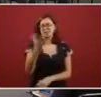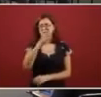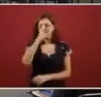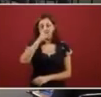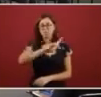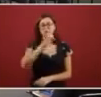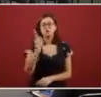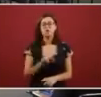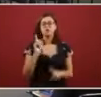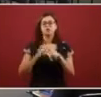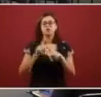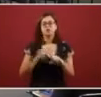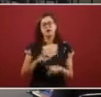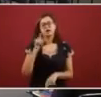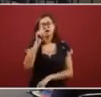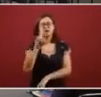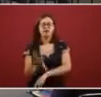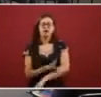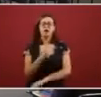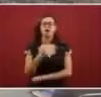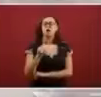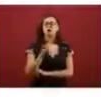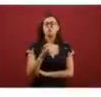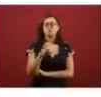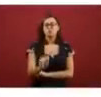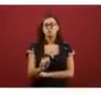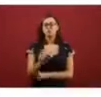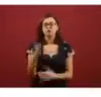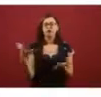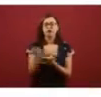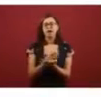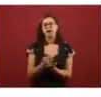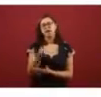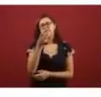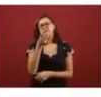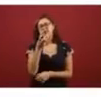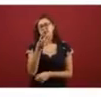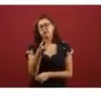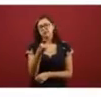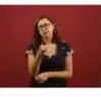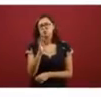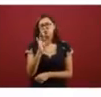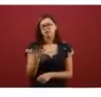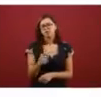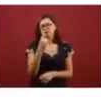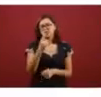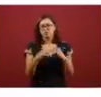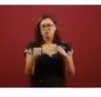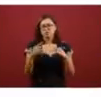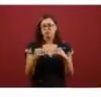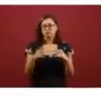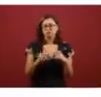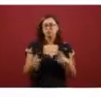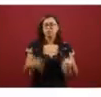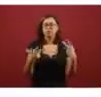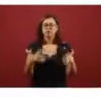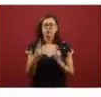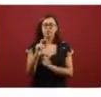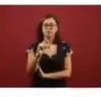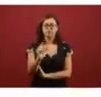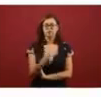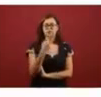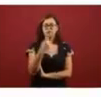en Energético Plus, con un margen de 3 pesos 41 centavos y un precio al público de